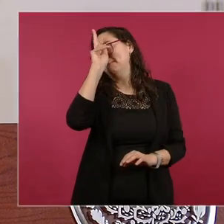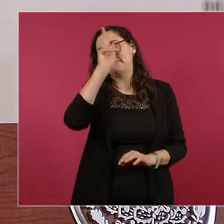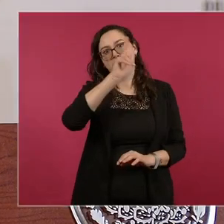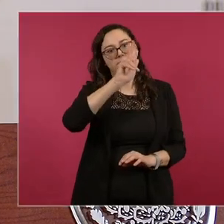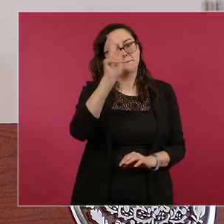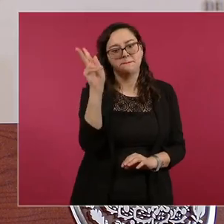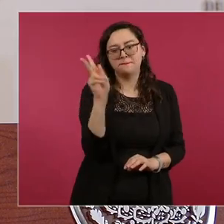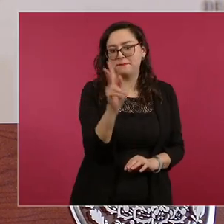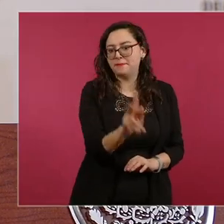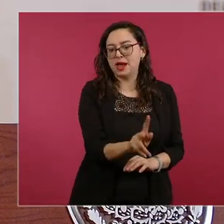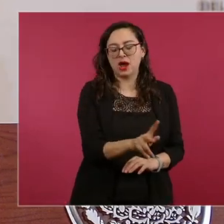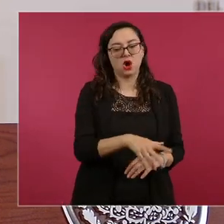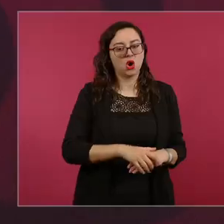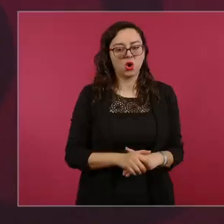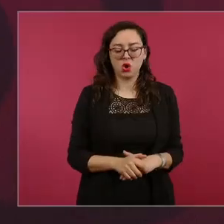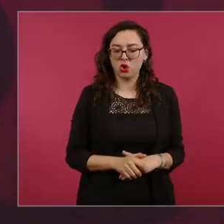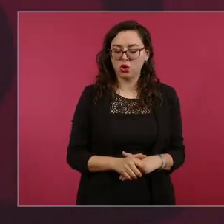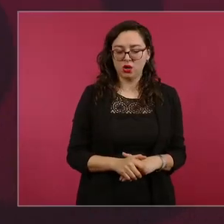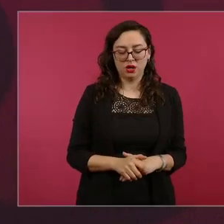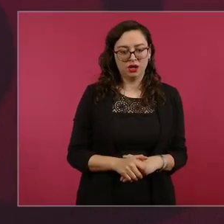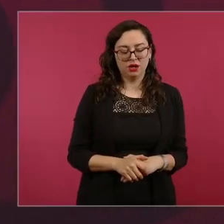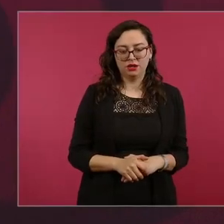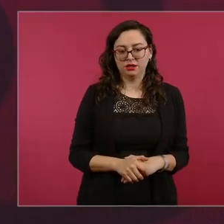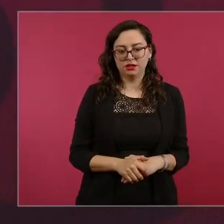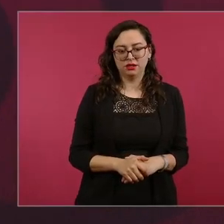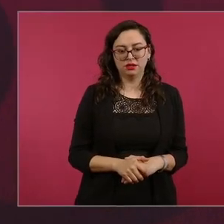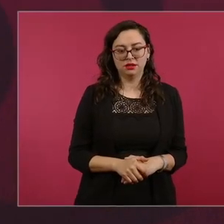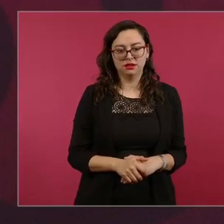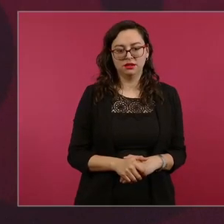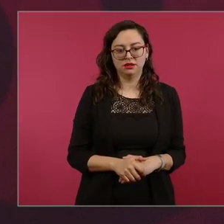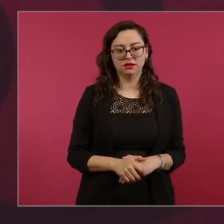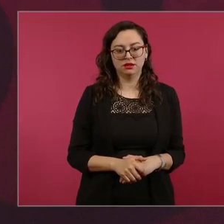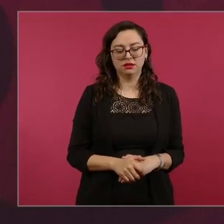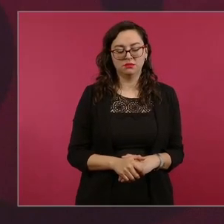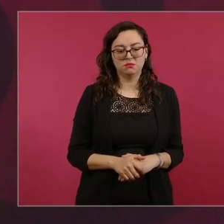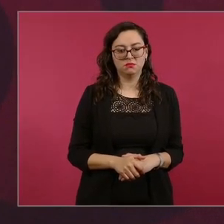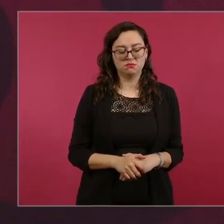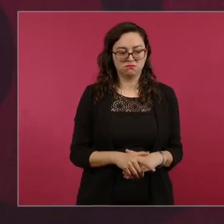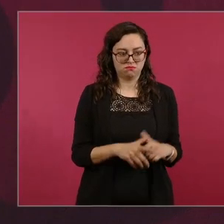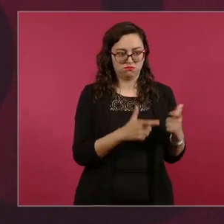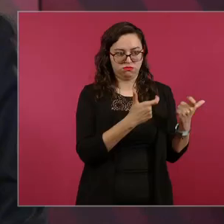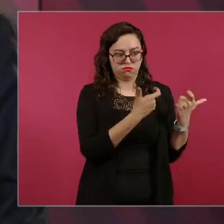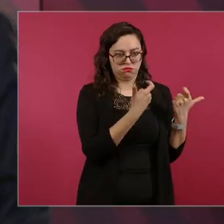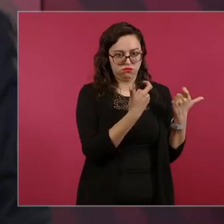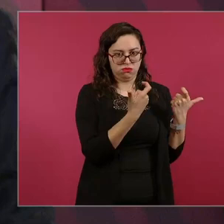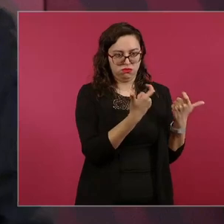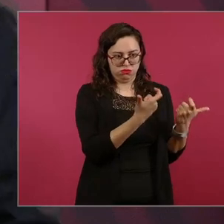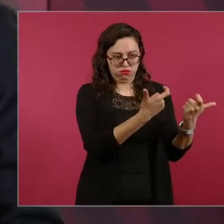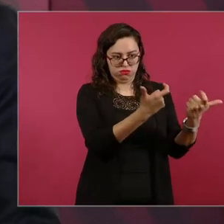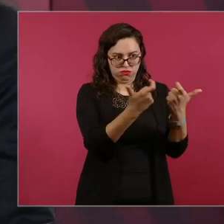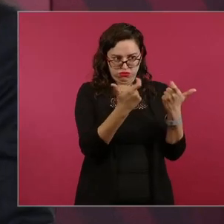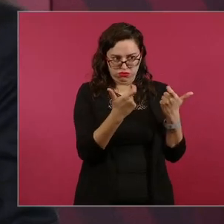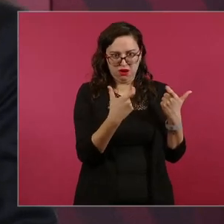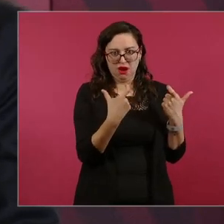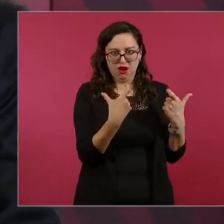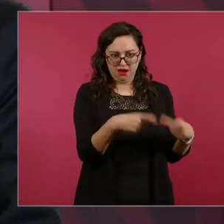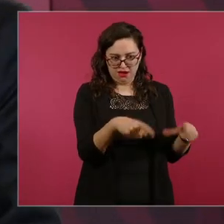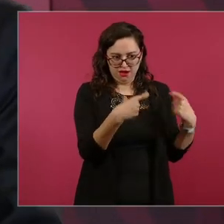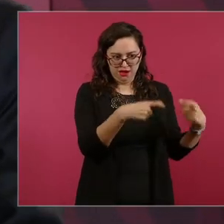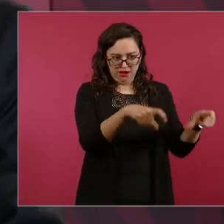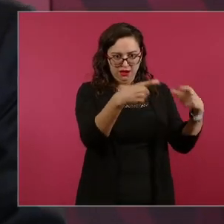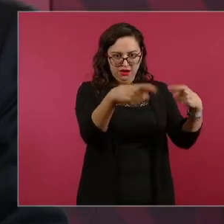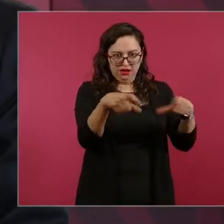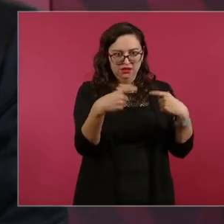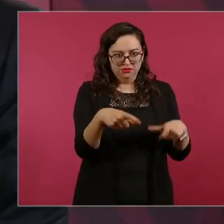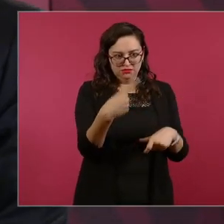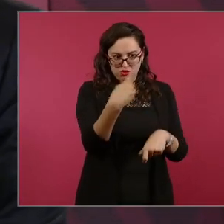de mis amigos de clase, no de escuela, sino de clase